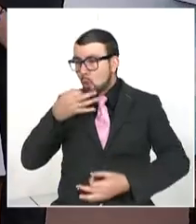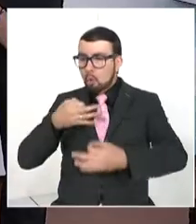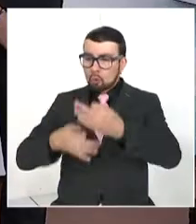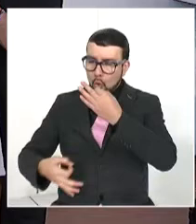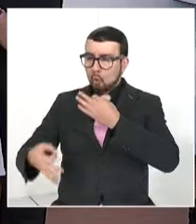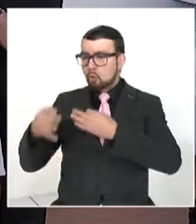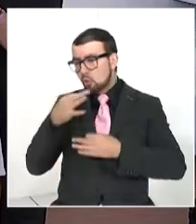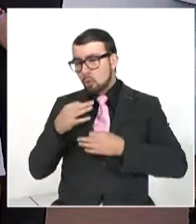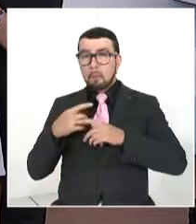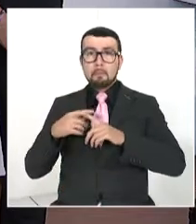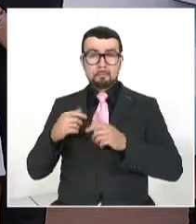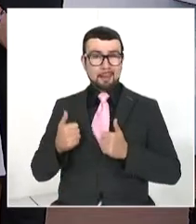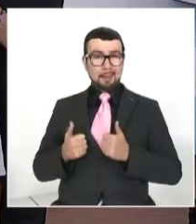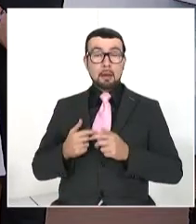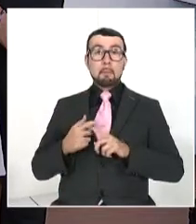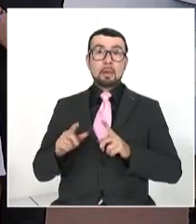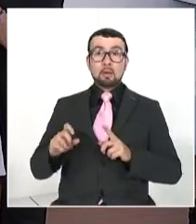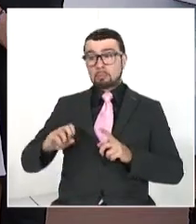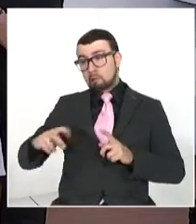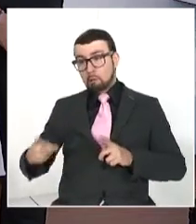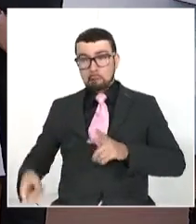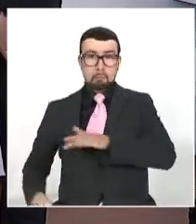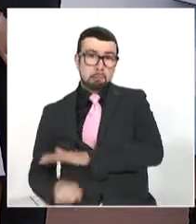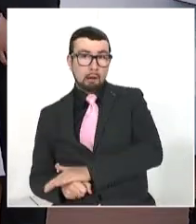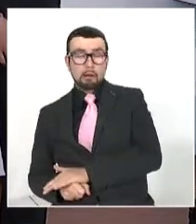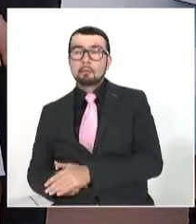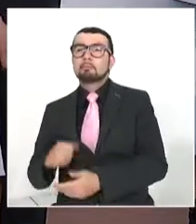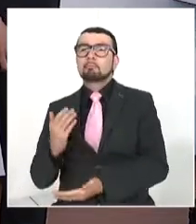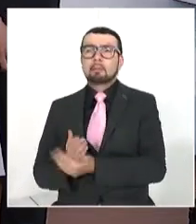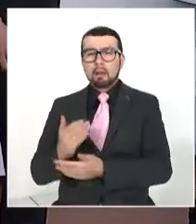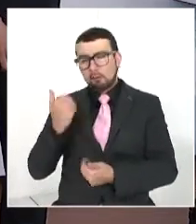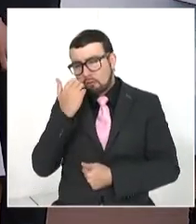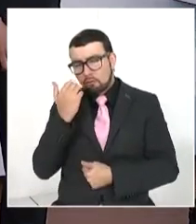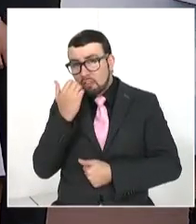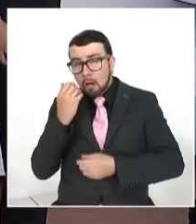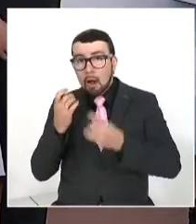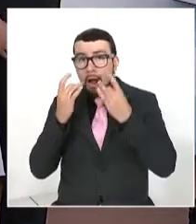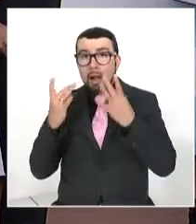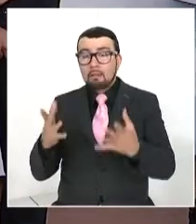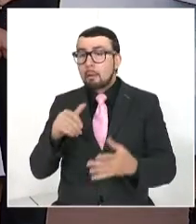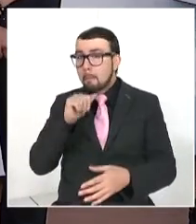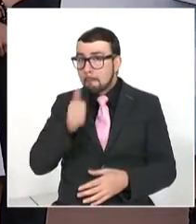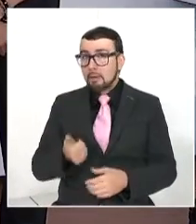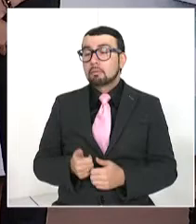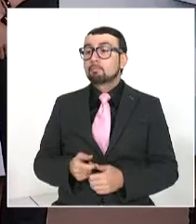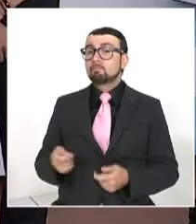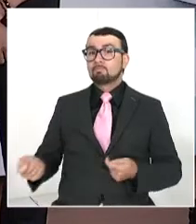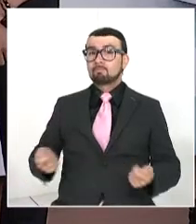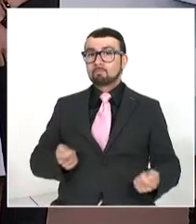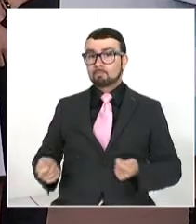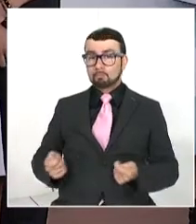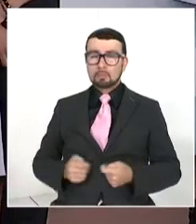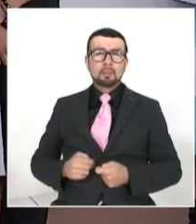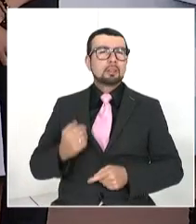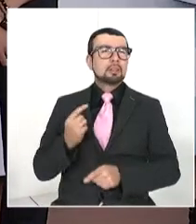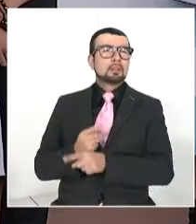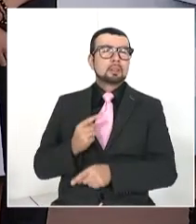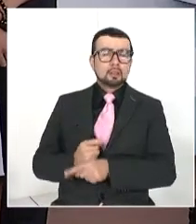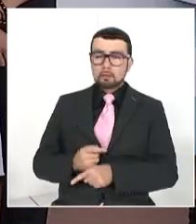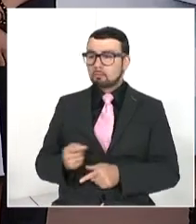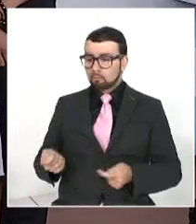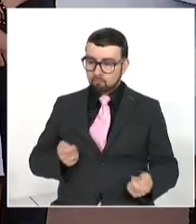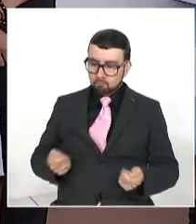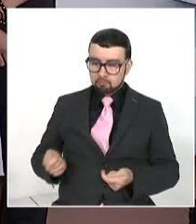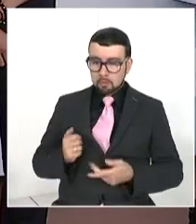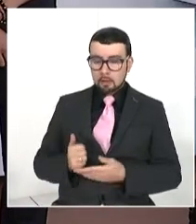persona está tome y tome y tome analgésicos y terminan con efectos secundarios graves, y podemos hacer terapias, en